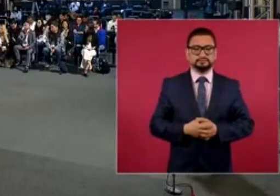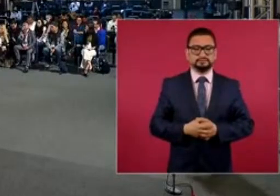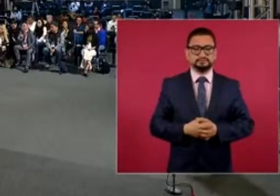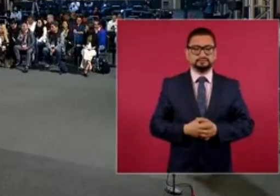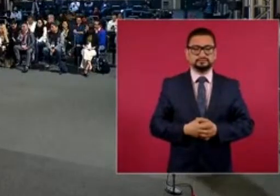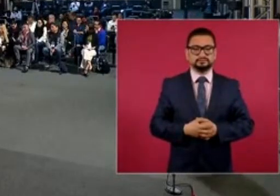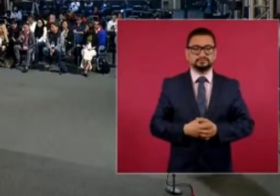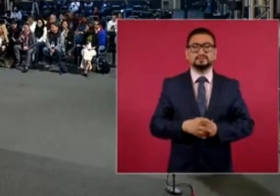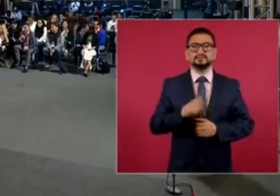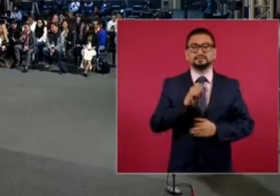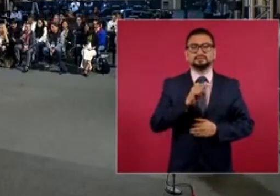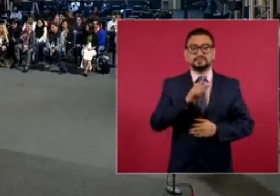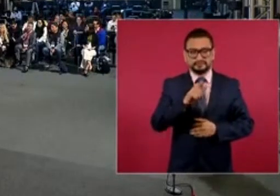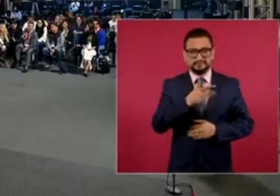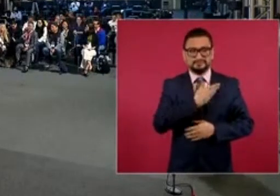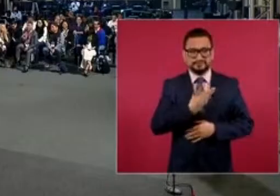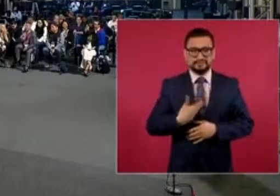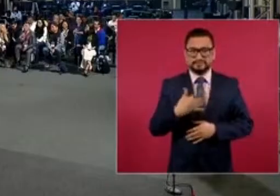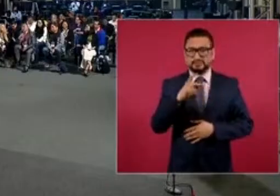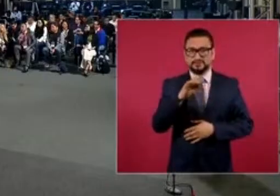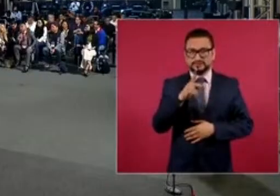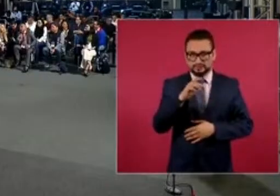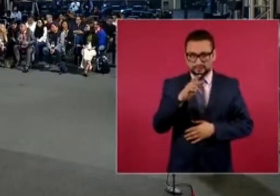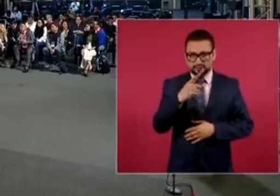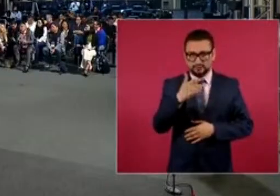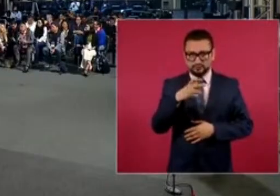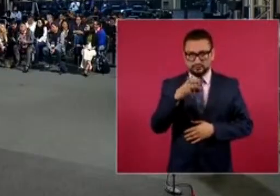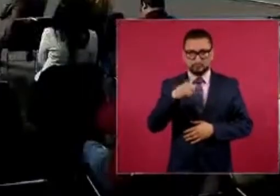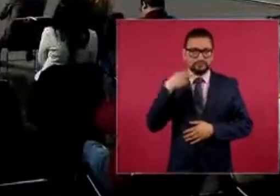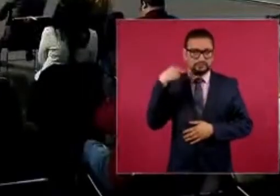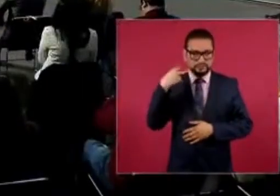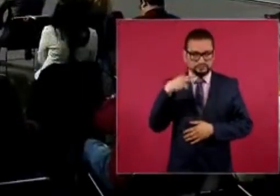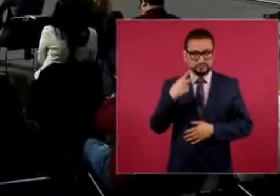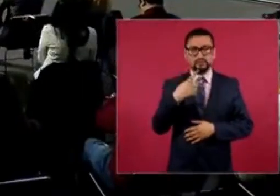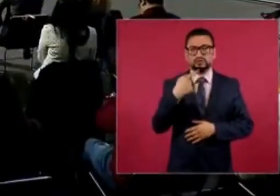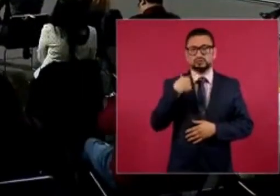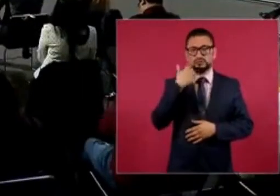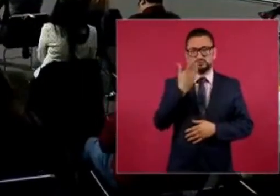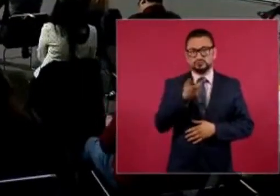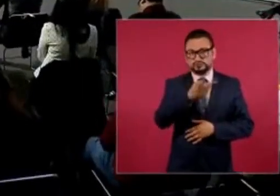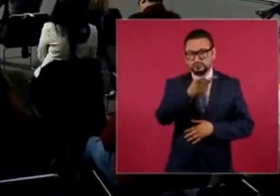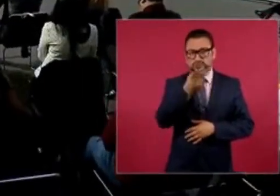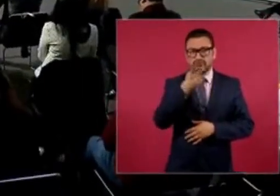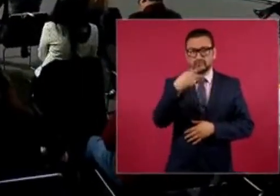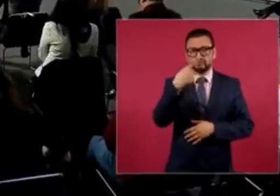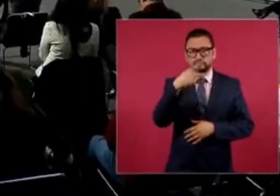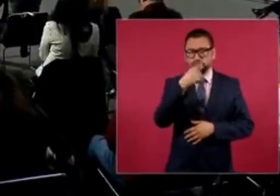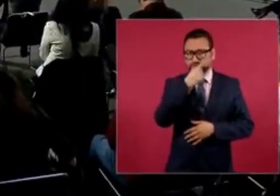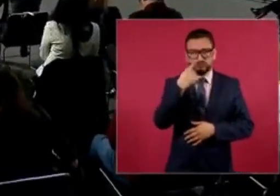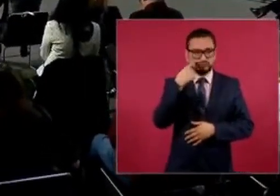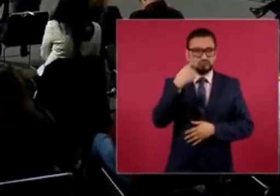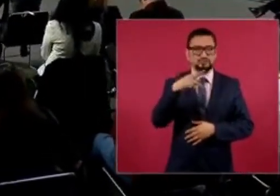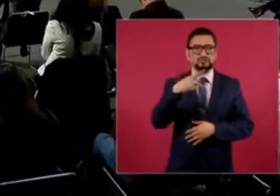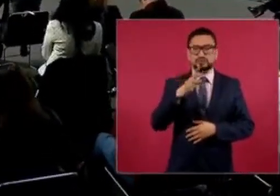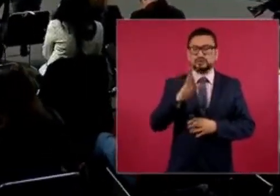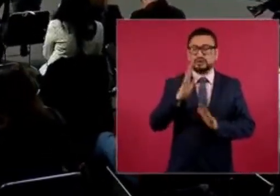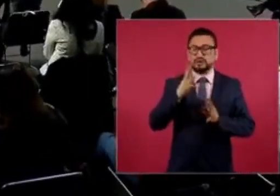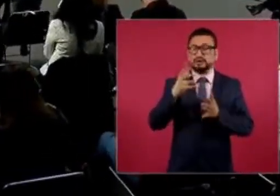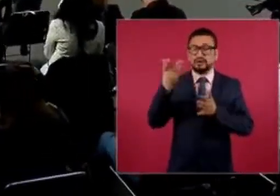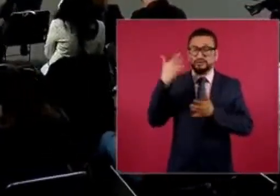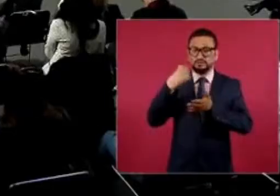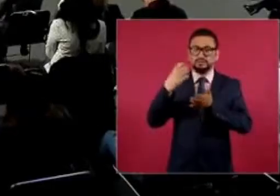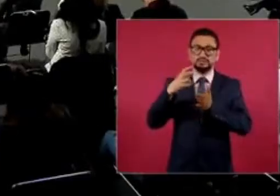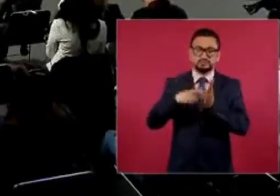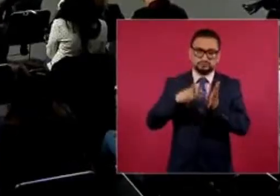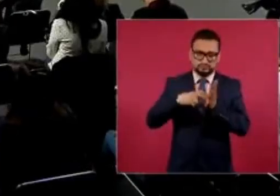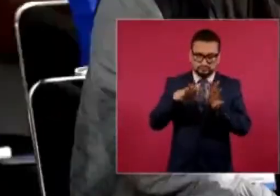¿Qué tal, presidente? Carlos Guzmán, de 4 Media Telecomunicaciones, Veracruz. Que nos comente su parecer. Ya se aprobó lo que es la reforma, hablando